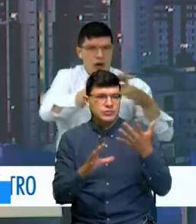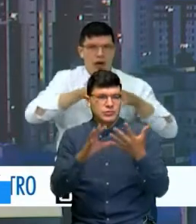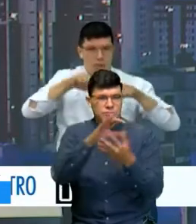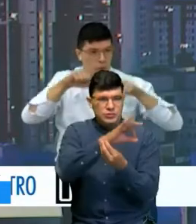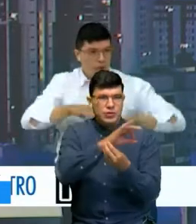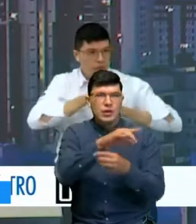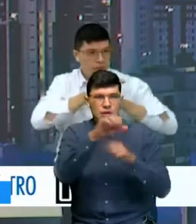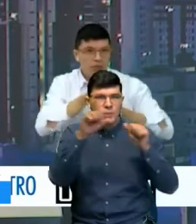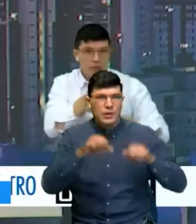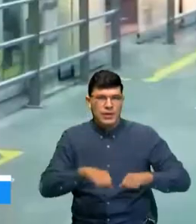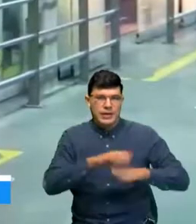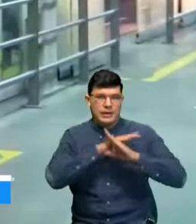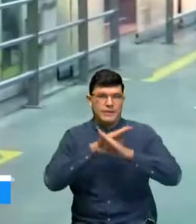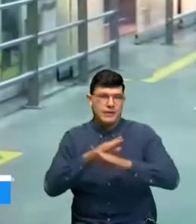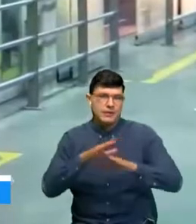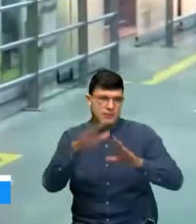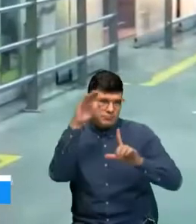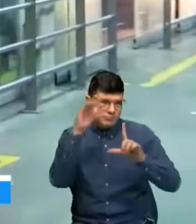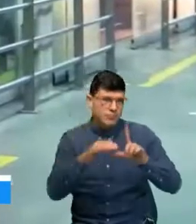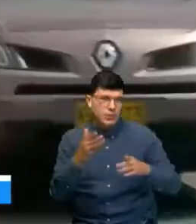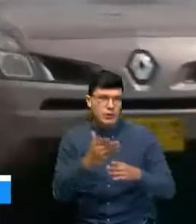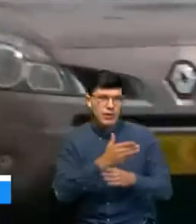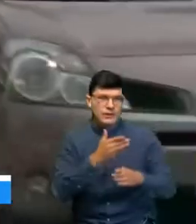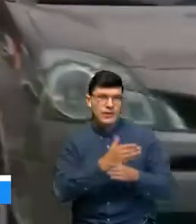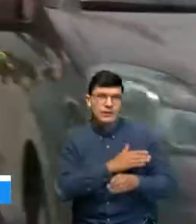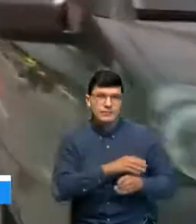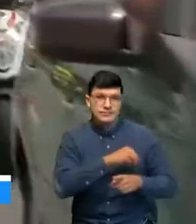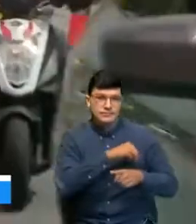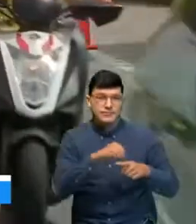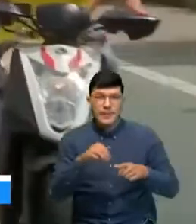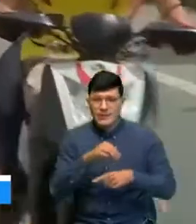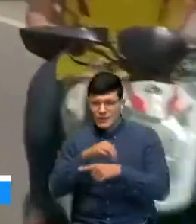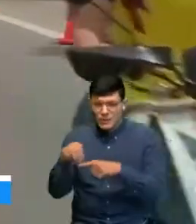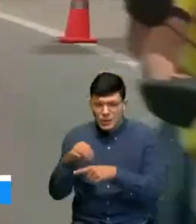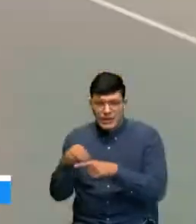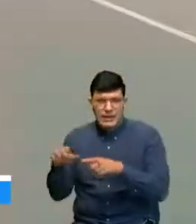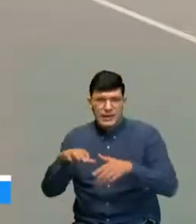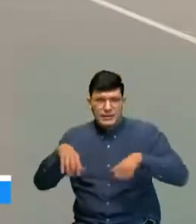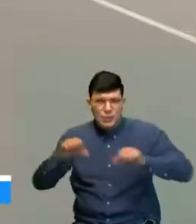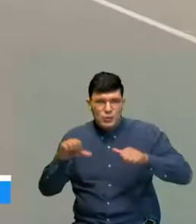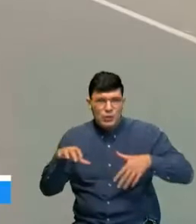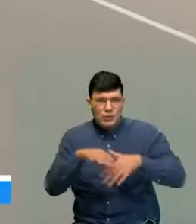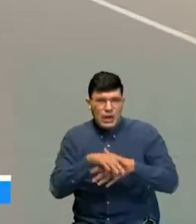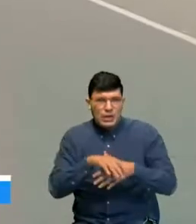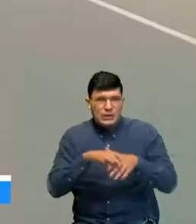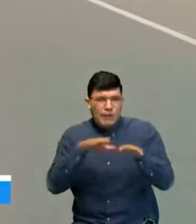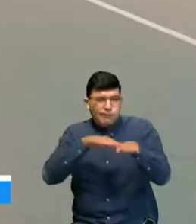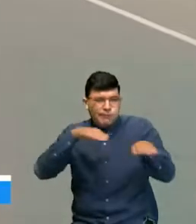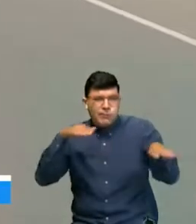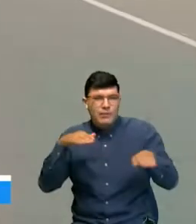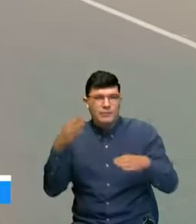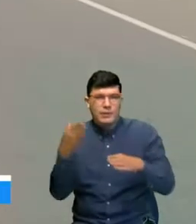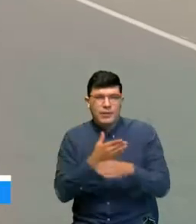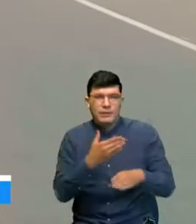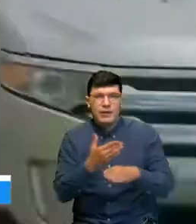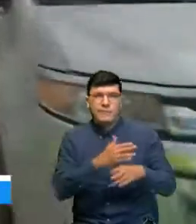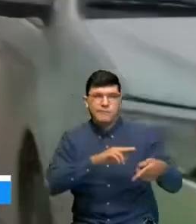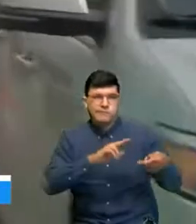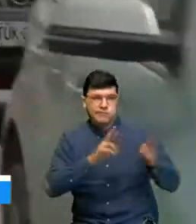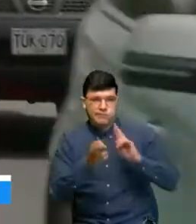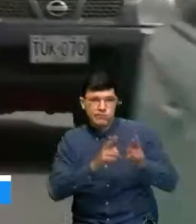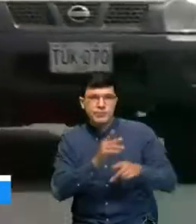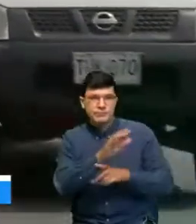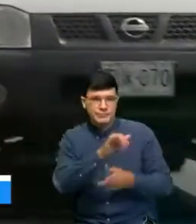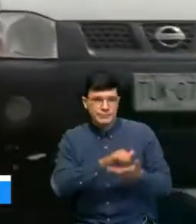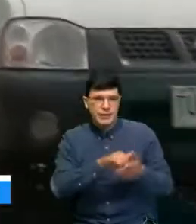de los problemas de seguridad metro línea el mototaxismo y los trancones son las problemáticas relacionadas con el transporte